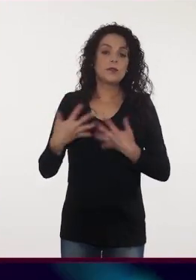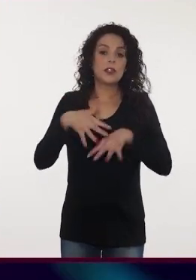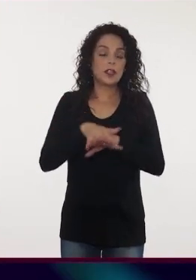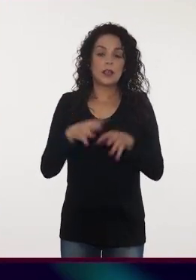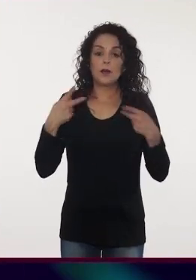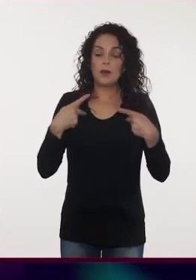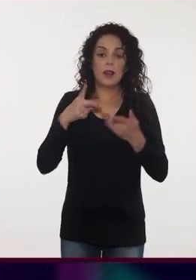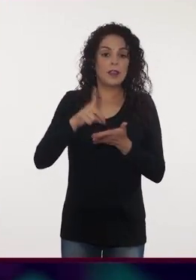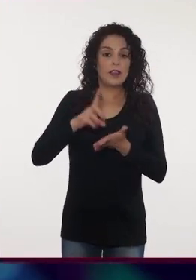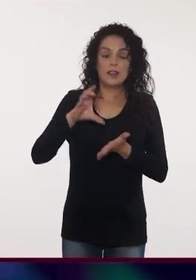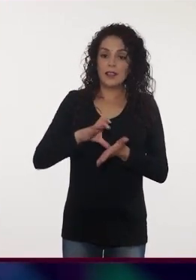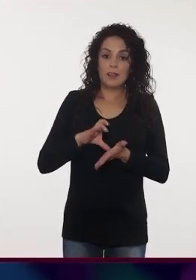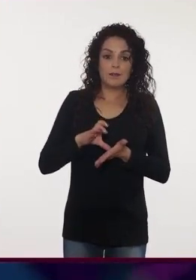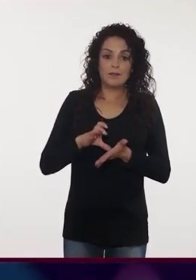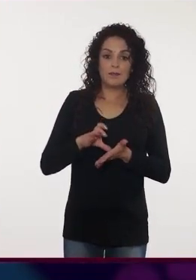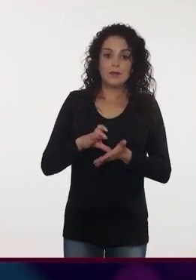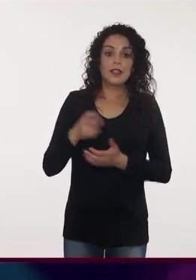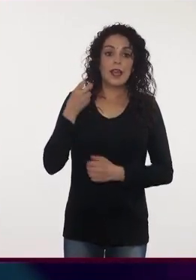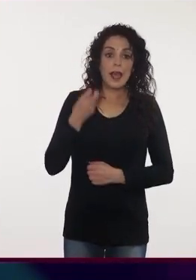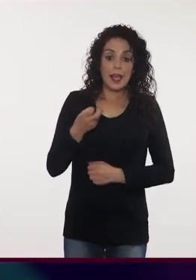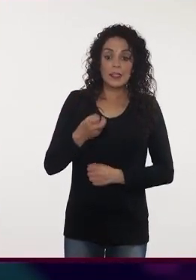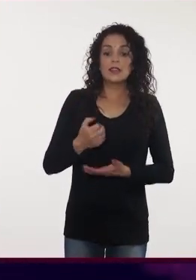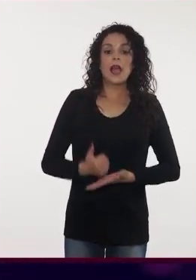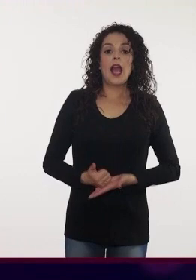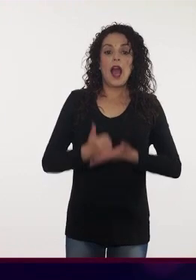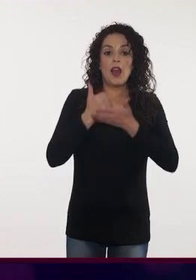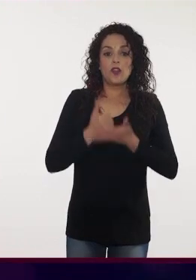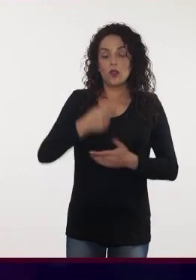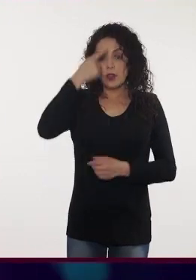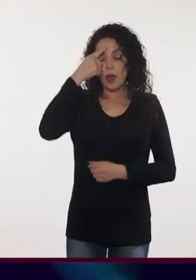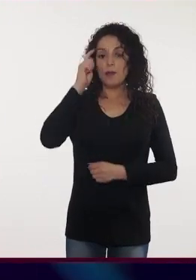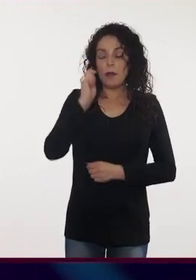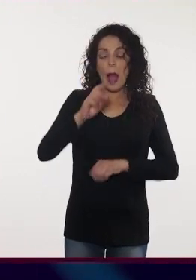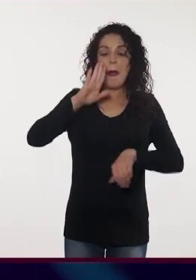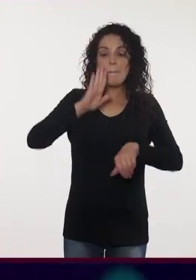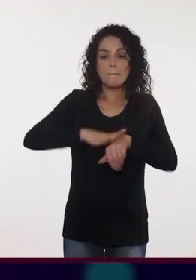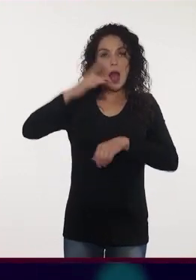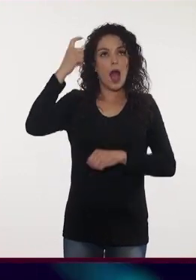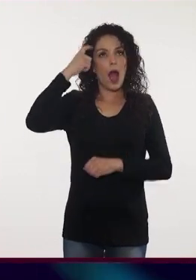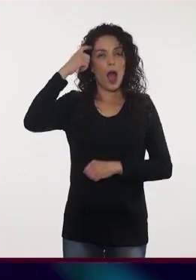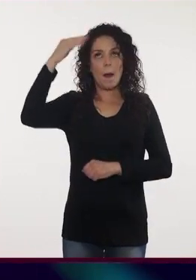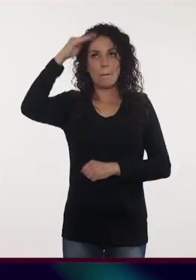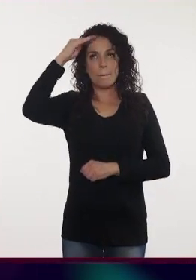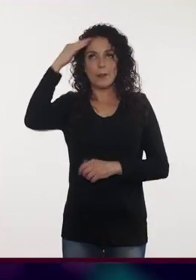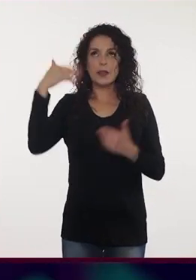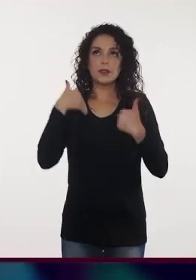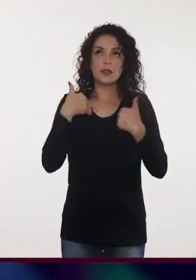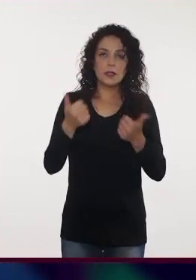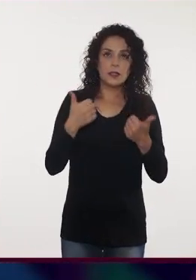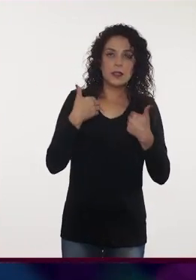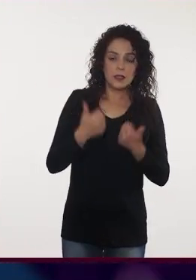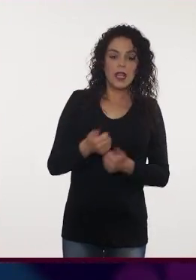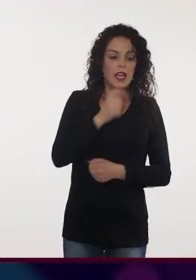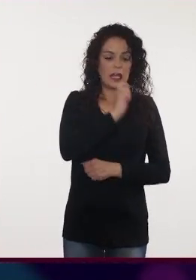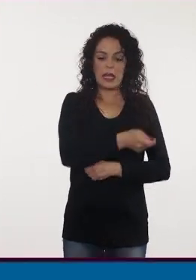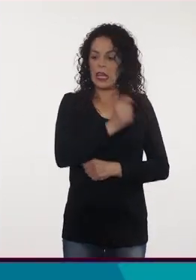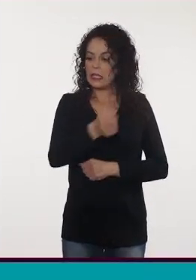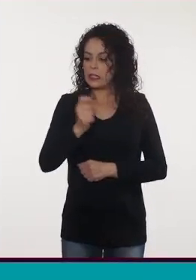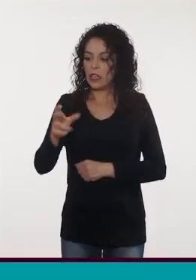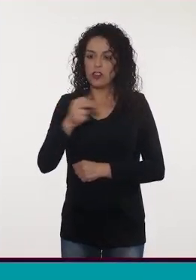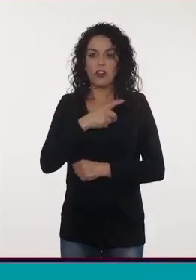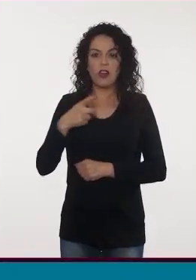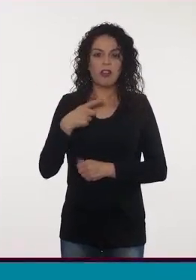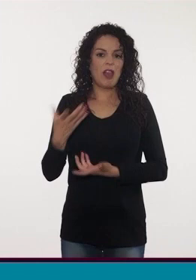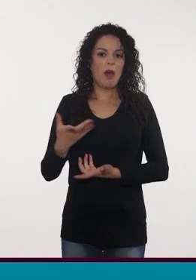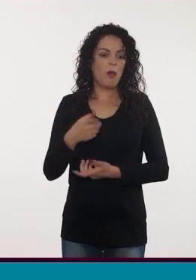discapacidad. Y el informarse permitirá adoptar una actitud crítica frente a juicios y estereotipos.